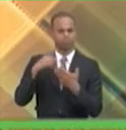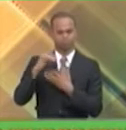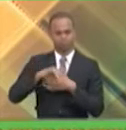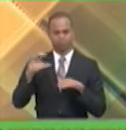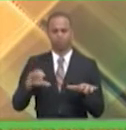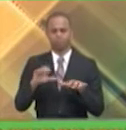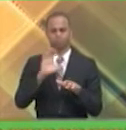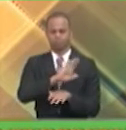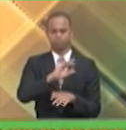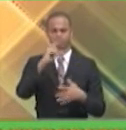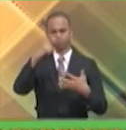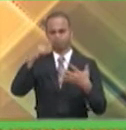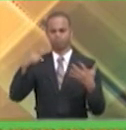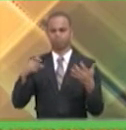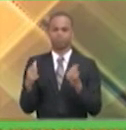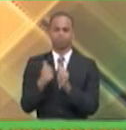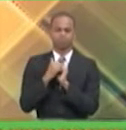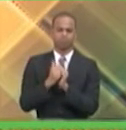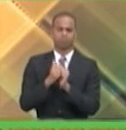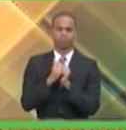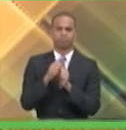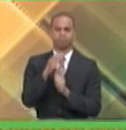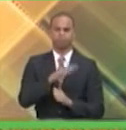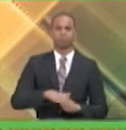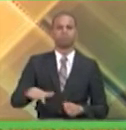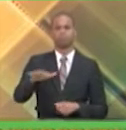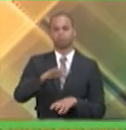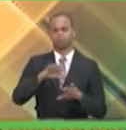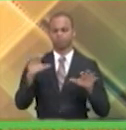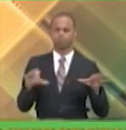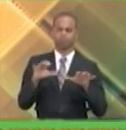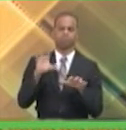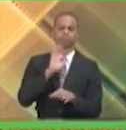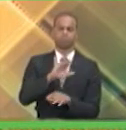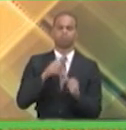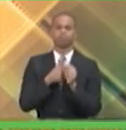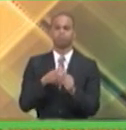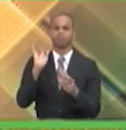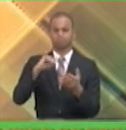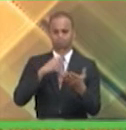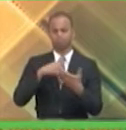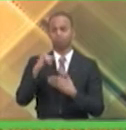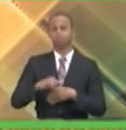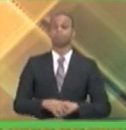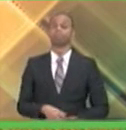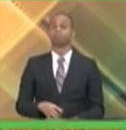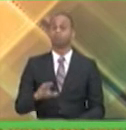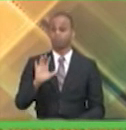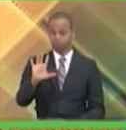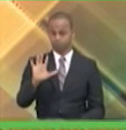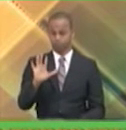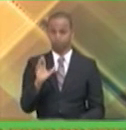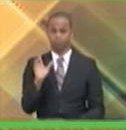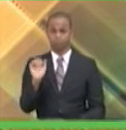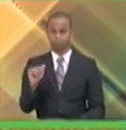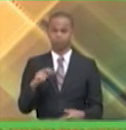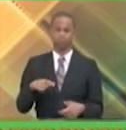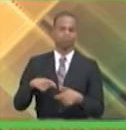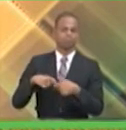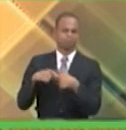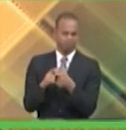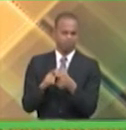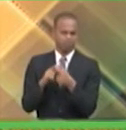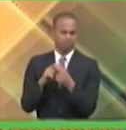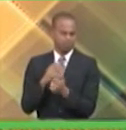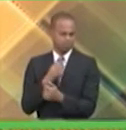necesidades y también acompañar en la elaboración y en el seguimiento de estos proyectos. Les voy a pedir permiso a